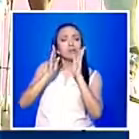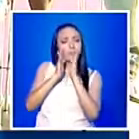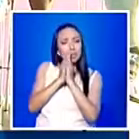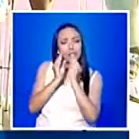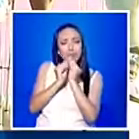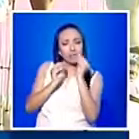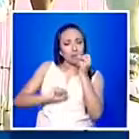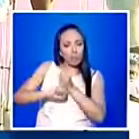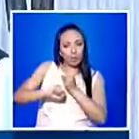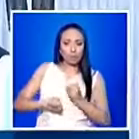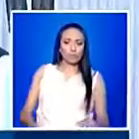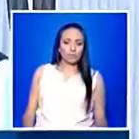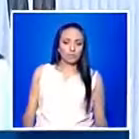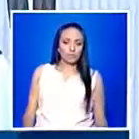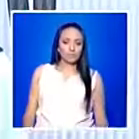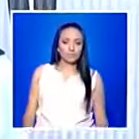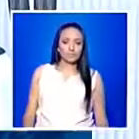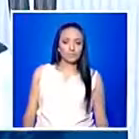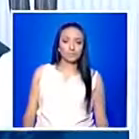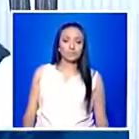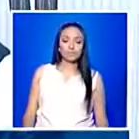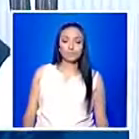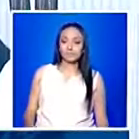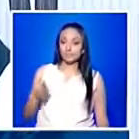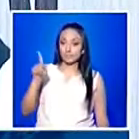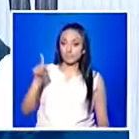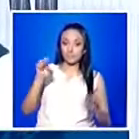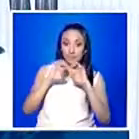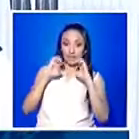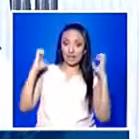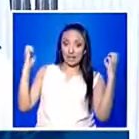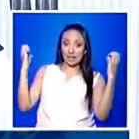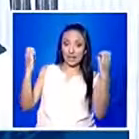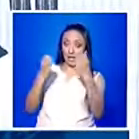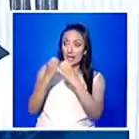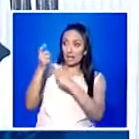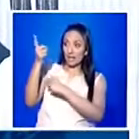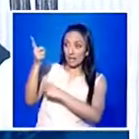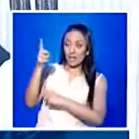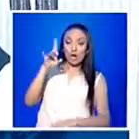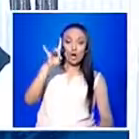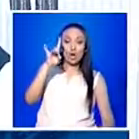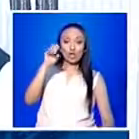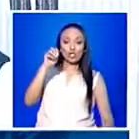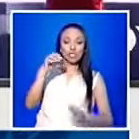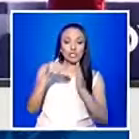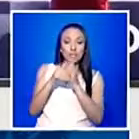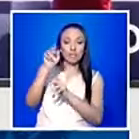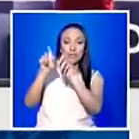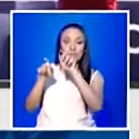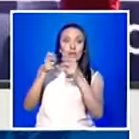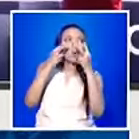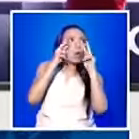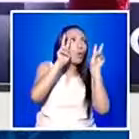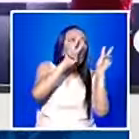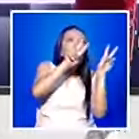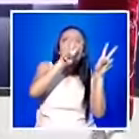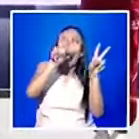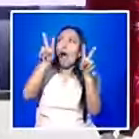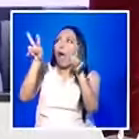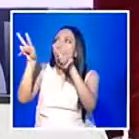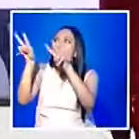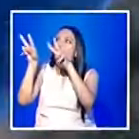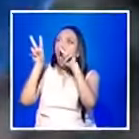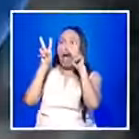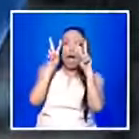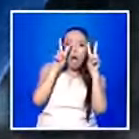los aficionados. Y en ese estadio entran 80.000 personas. Y yo dije, wow, toda esta